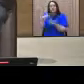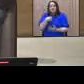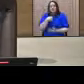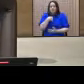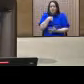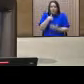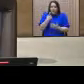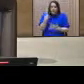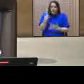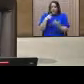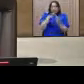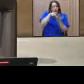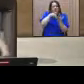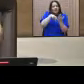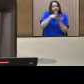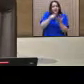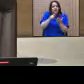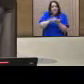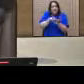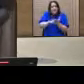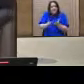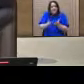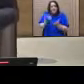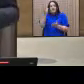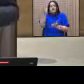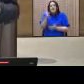leí que escribí rápidamente 5